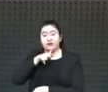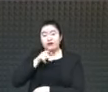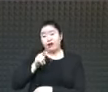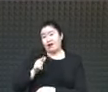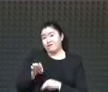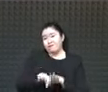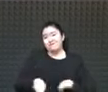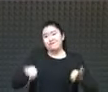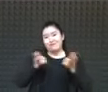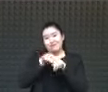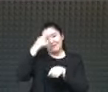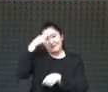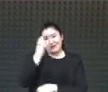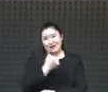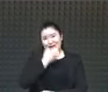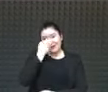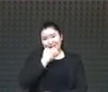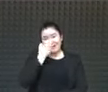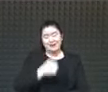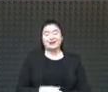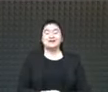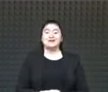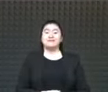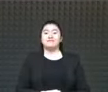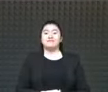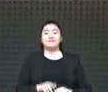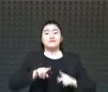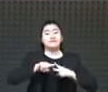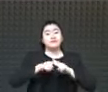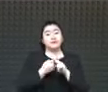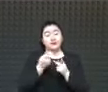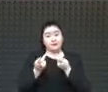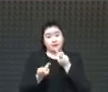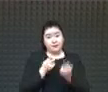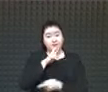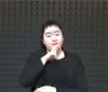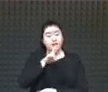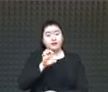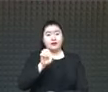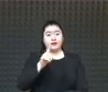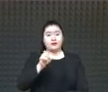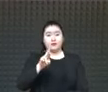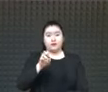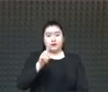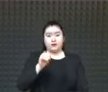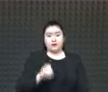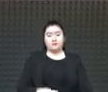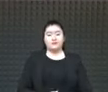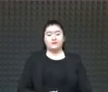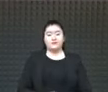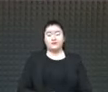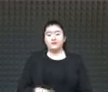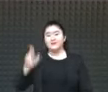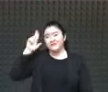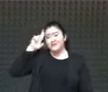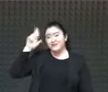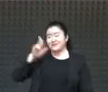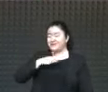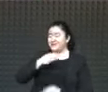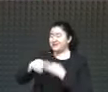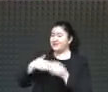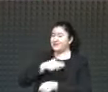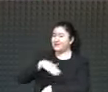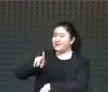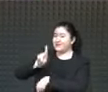Iniciamos sesión de preguntas y respuestas. Eduardo Hernández, del Universal. Hola a todos, buenos días, doctora.